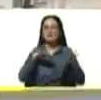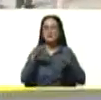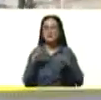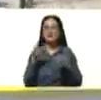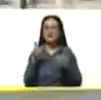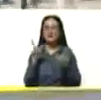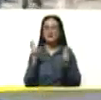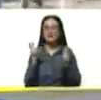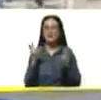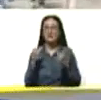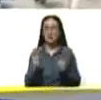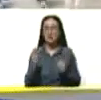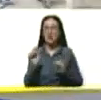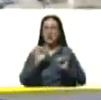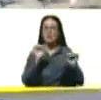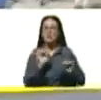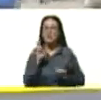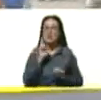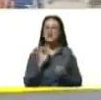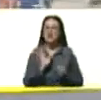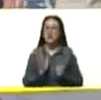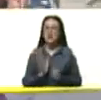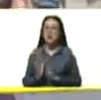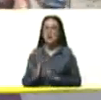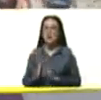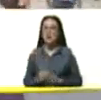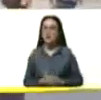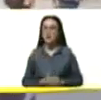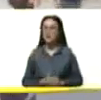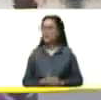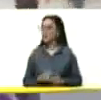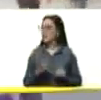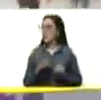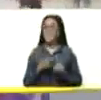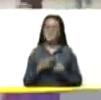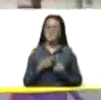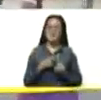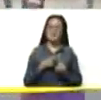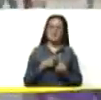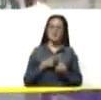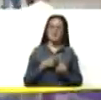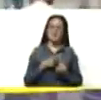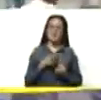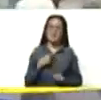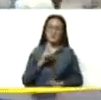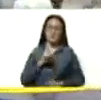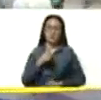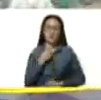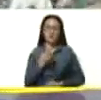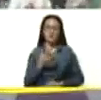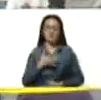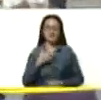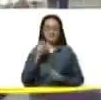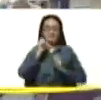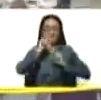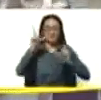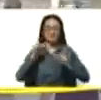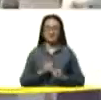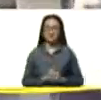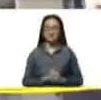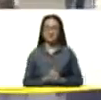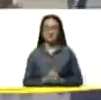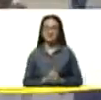seguridad, limpieza, orden. Lo primero que me encontré, presidente, y tengo que decirlo así con una grata sorpresa,